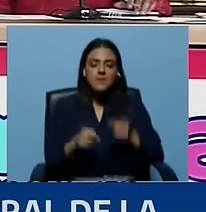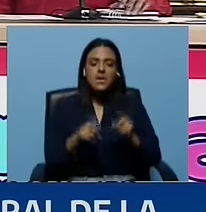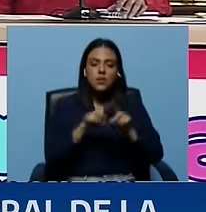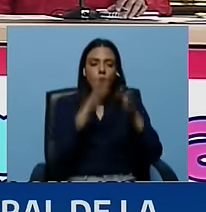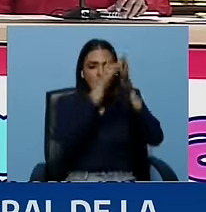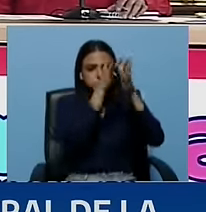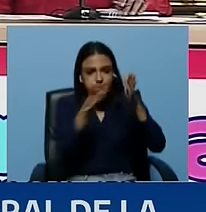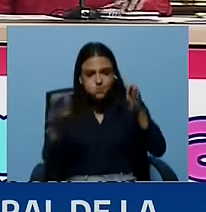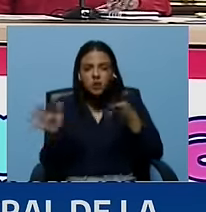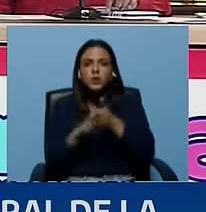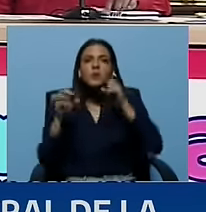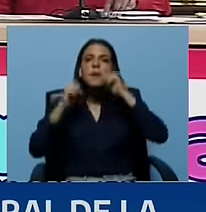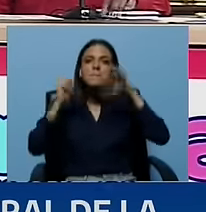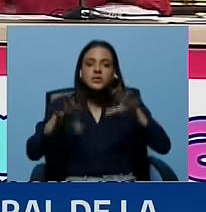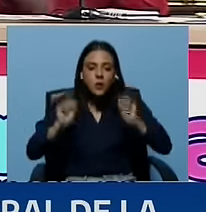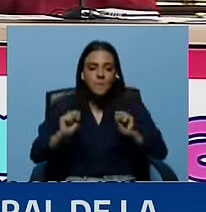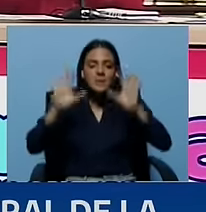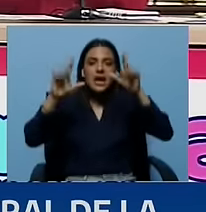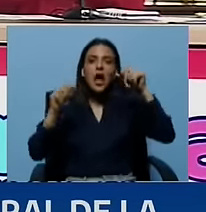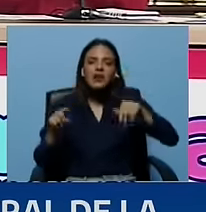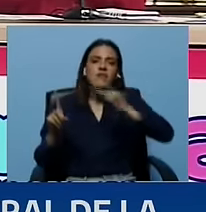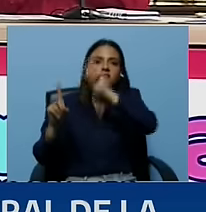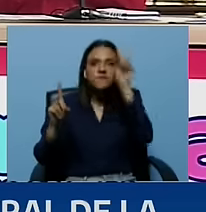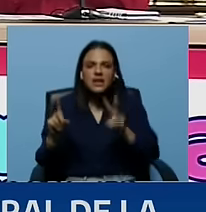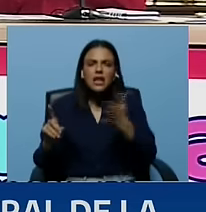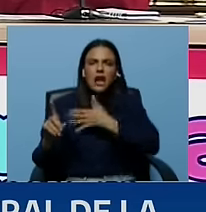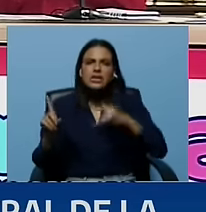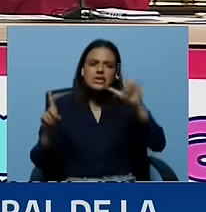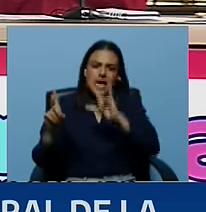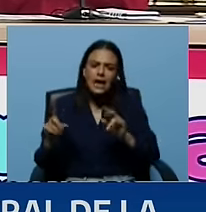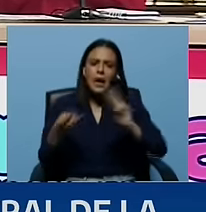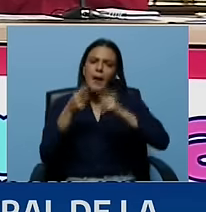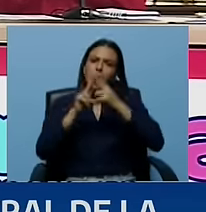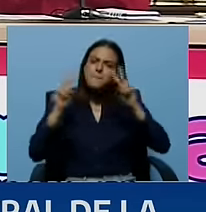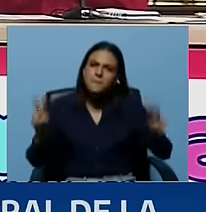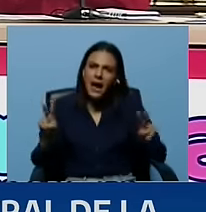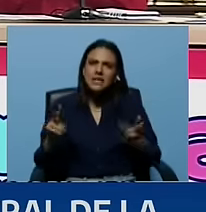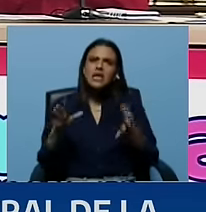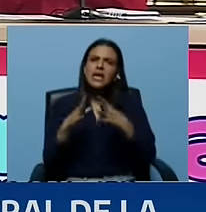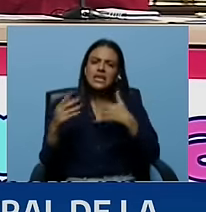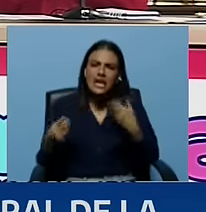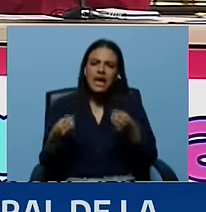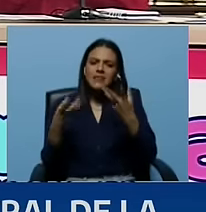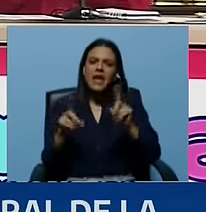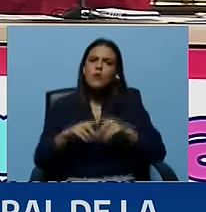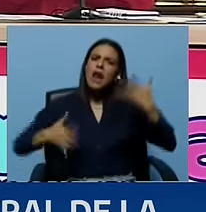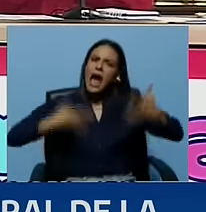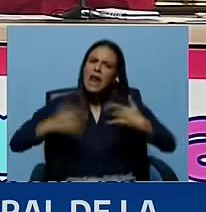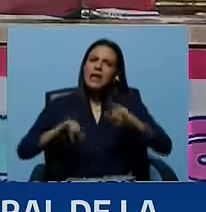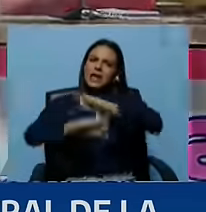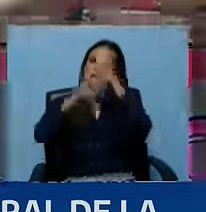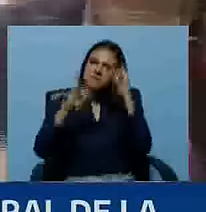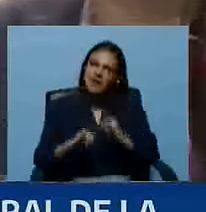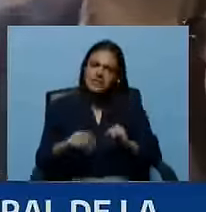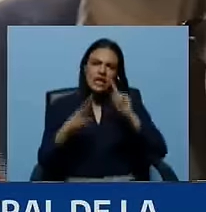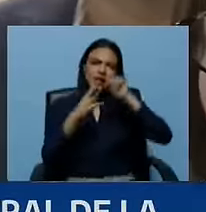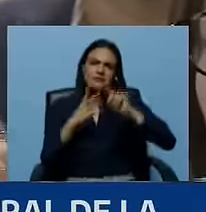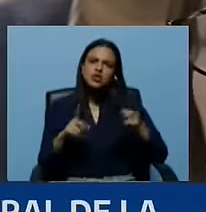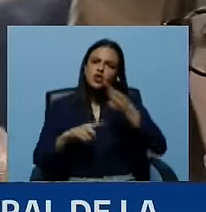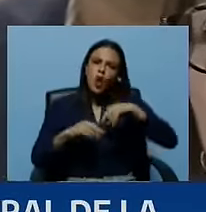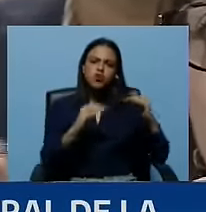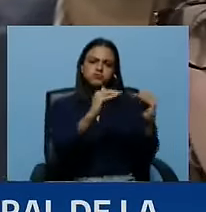milagrosos para esta Venezuela que quiere paz, prosperidad, recuperación, alegría, felicidad,